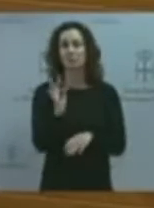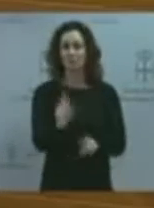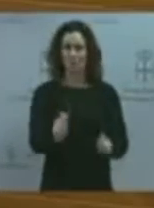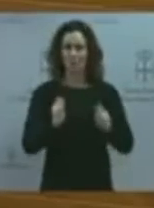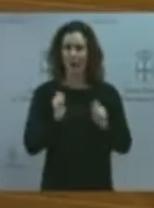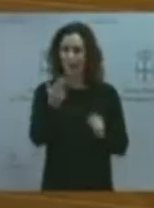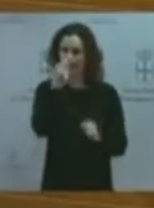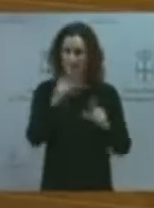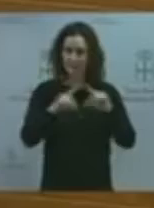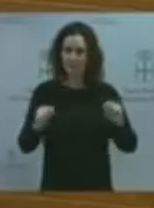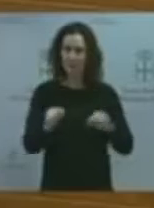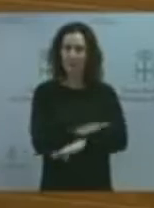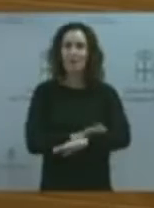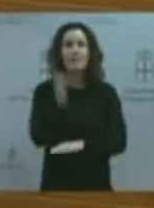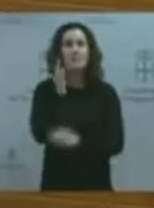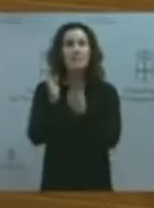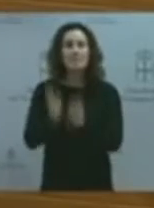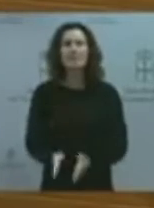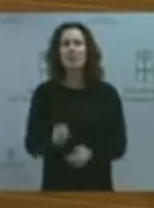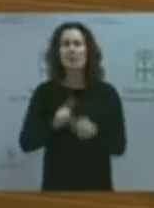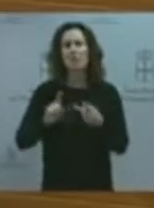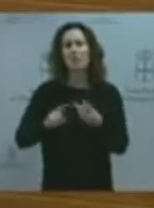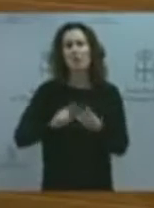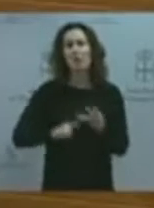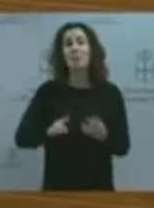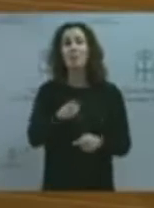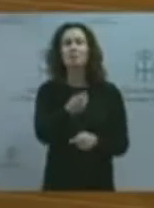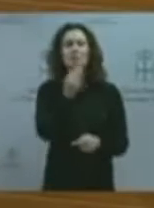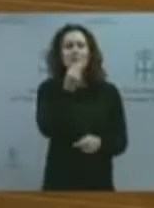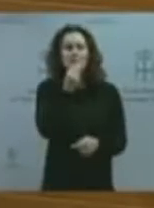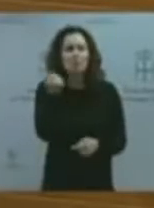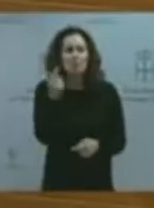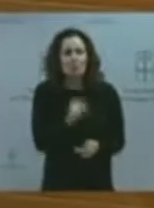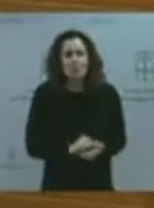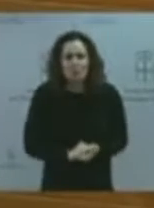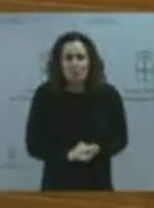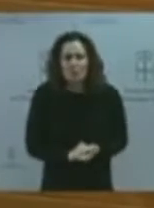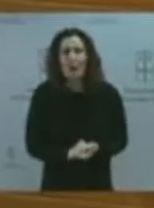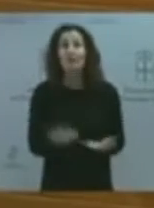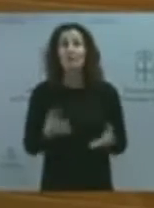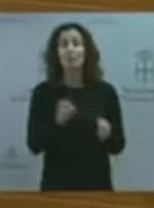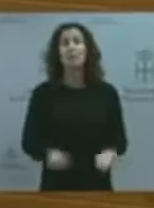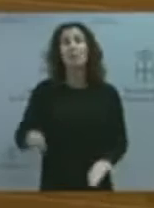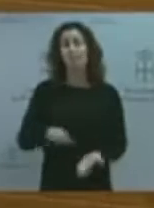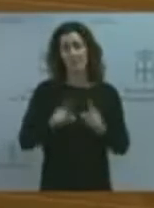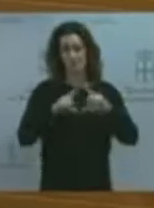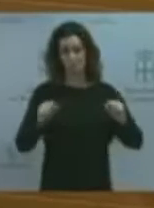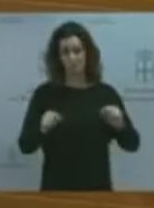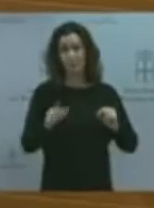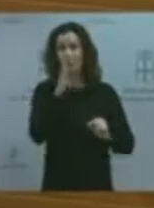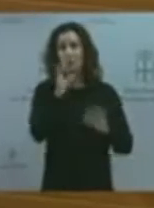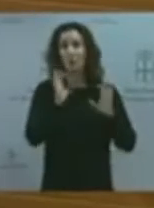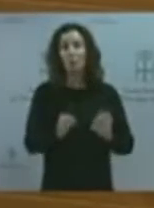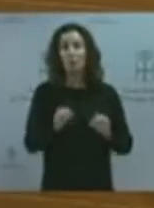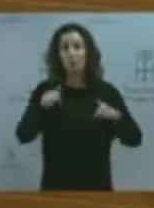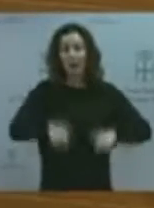dicho. Cosas que reivindica Asturias. Por ejemplo, que en materia de financiación se parta del status quo, es decir, que no haya merma nunca de ingresos,